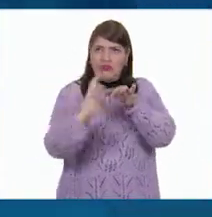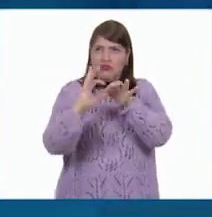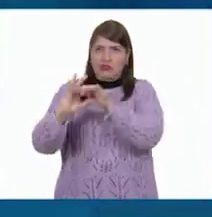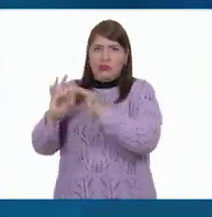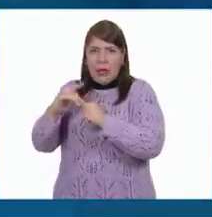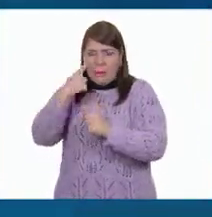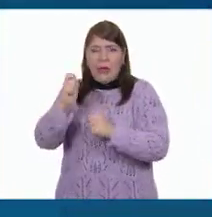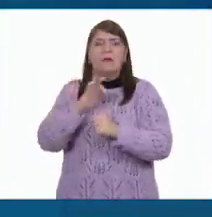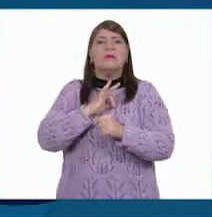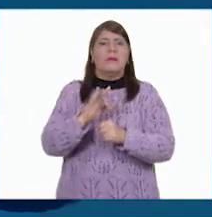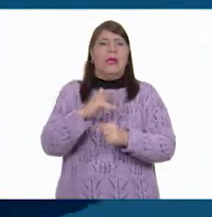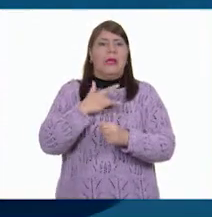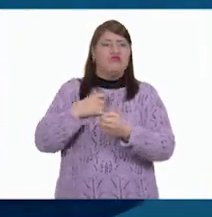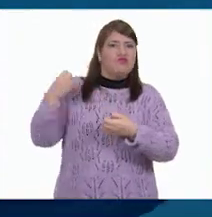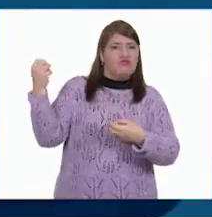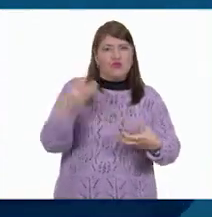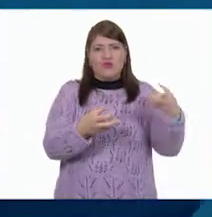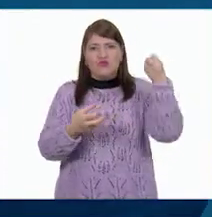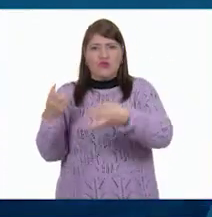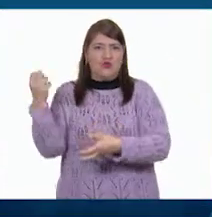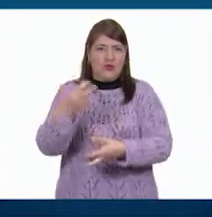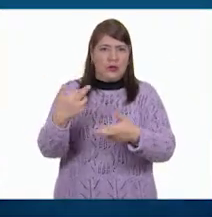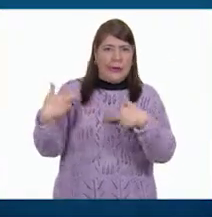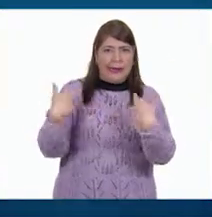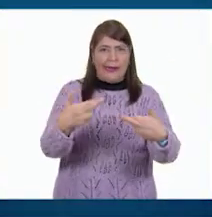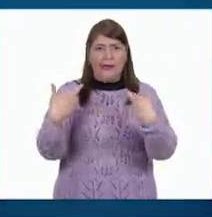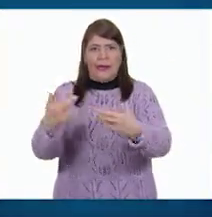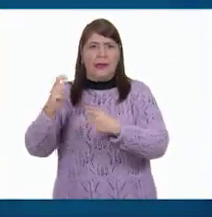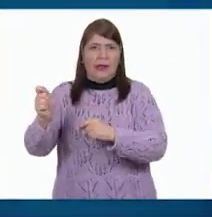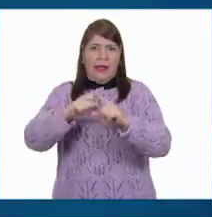significativos y perdurables obsequios.